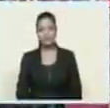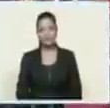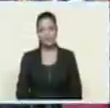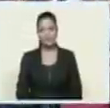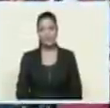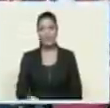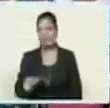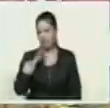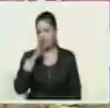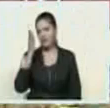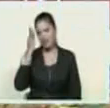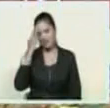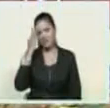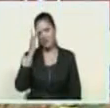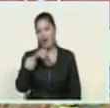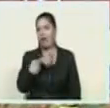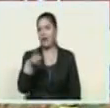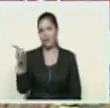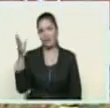no había sabes